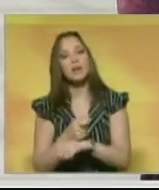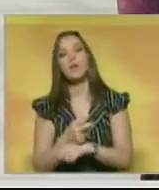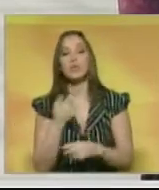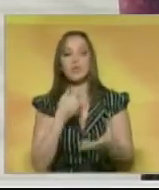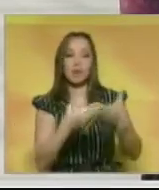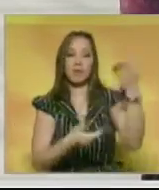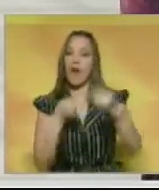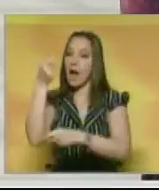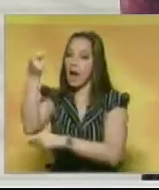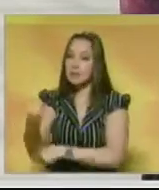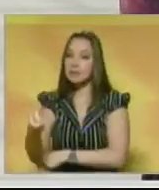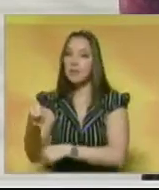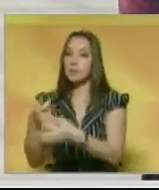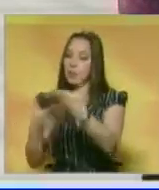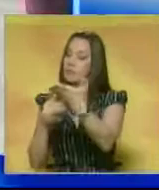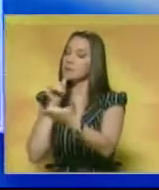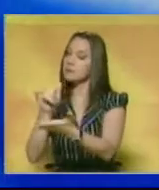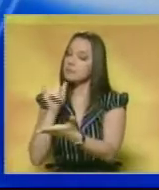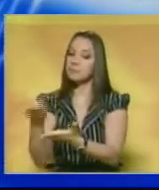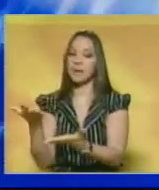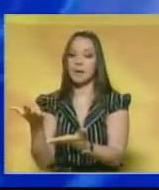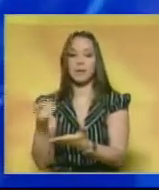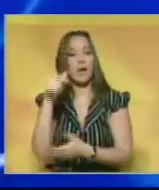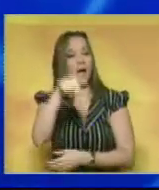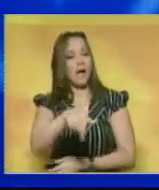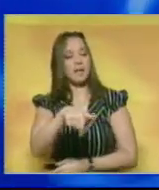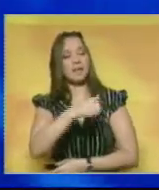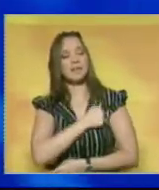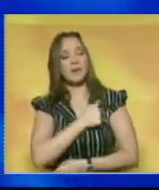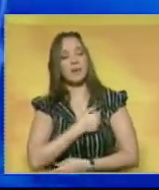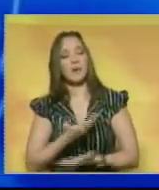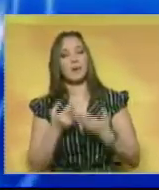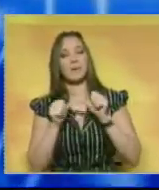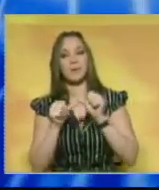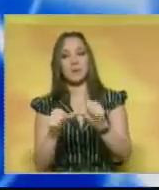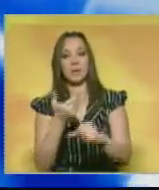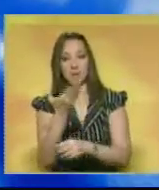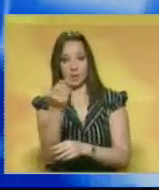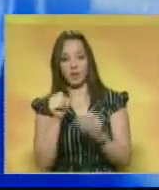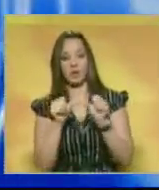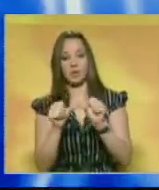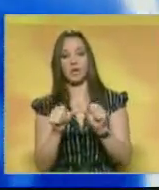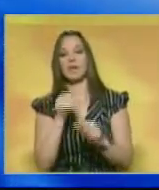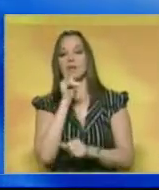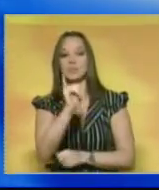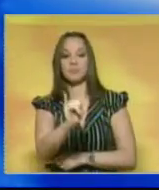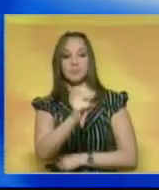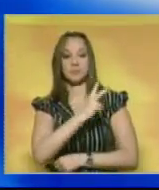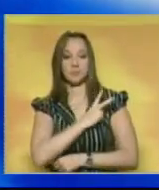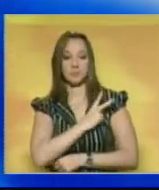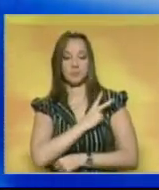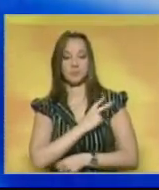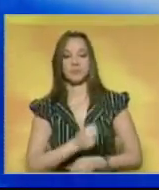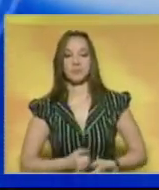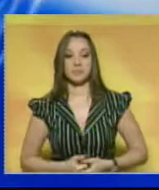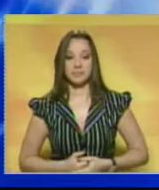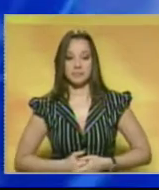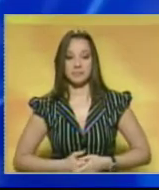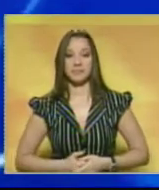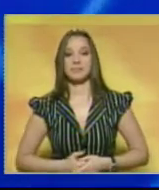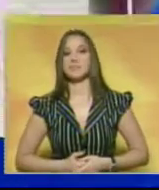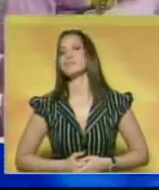tribunales competentes. Es la información que tenemos desde acá de Chacao. Con esto les invitamos a que continúen con más de la emisión meridiana de su noticiero